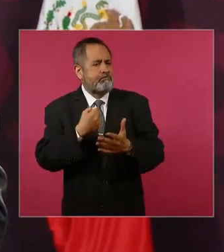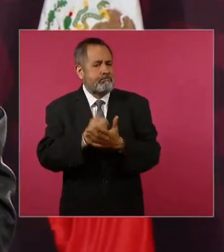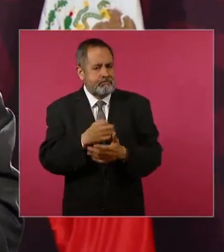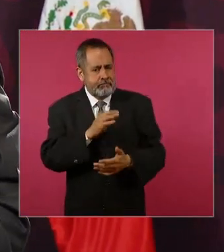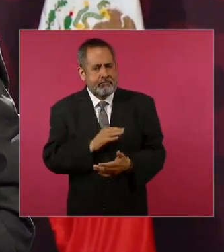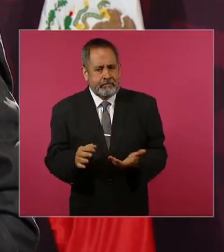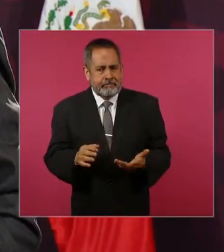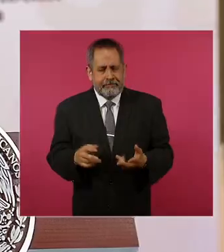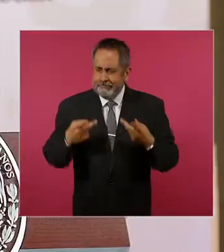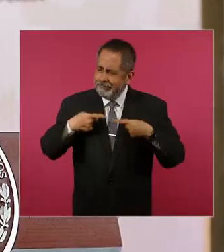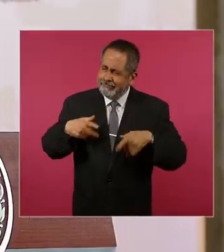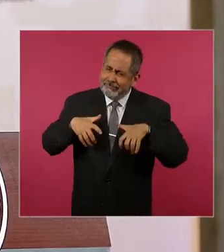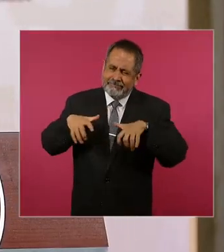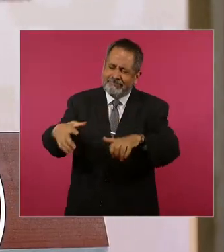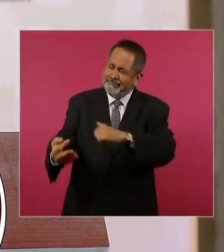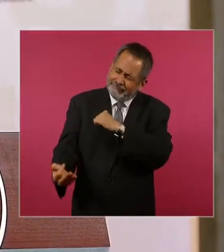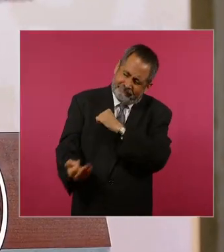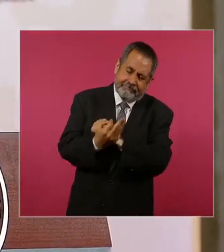del pueblo.